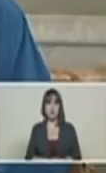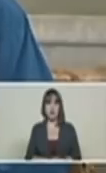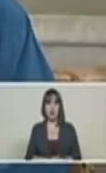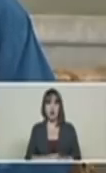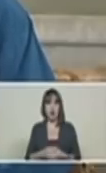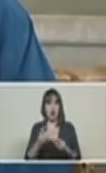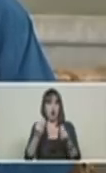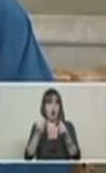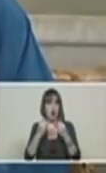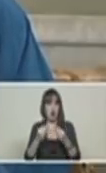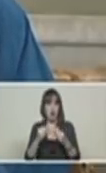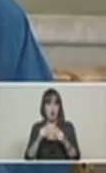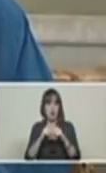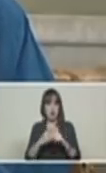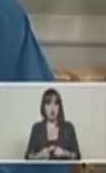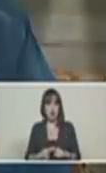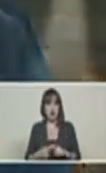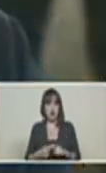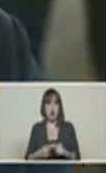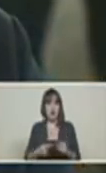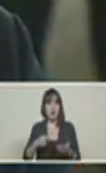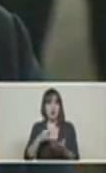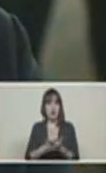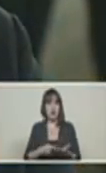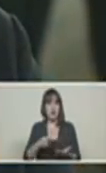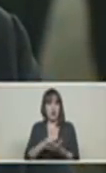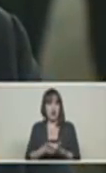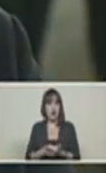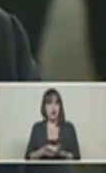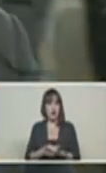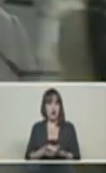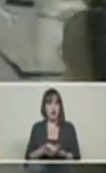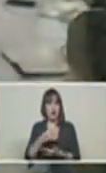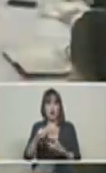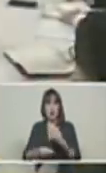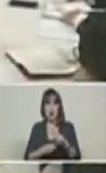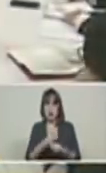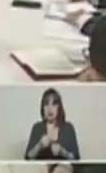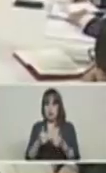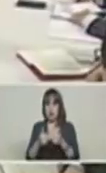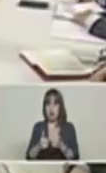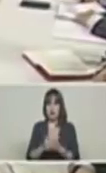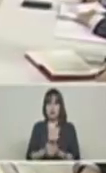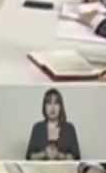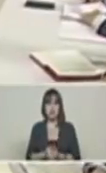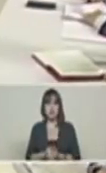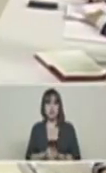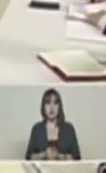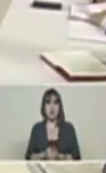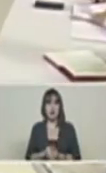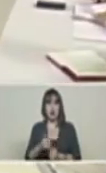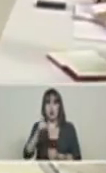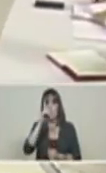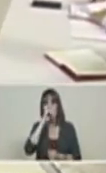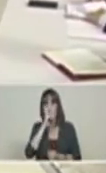salariales, salario mínimo, pensiones, vamos bien. Yo he establecido por un